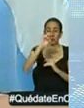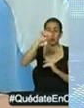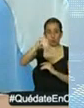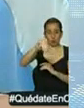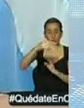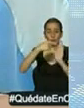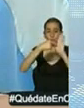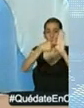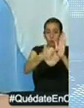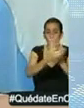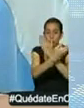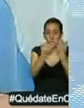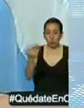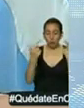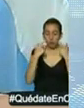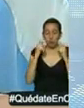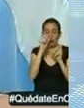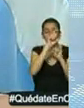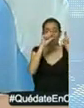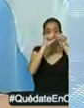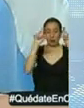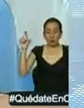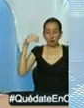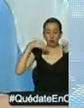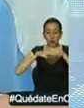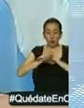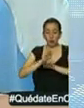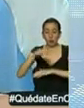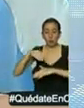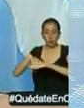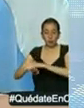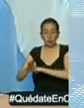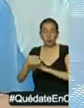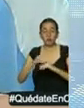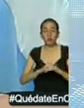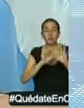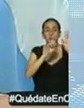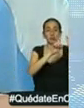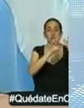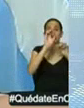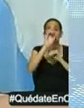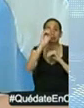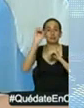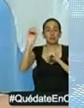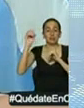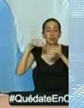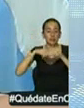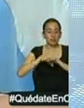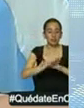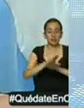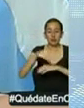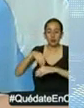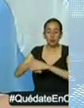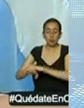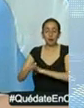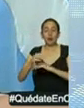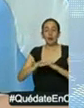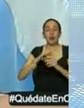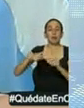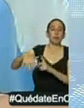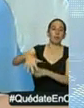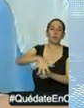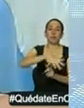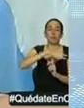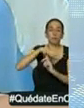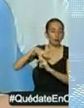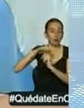durísimo. Claro. Duro. Más de 1.800 fallecidos son los restos que ha levantado la Fuerza de